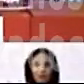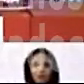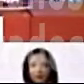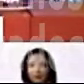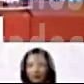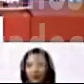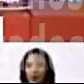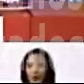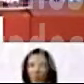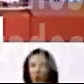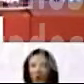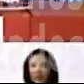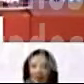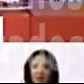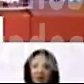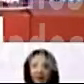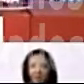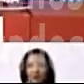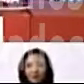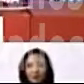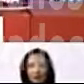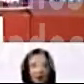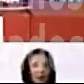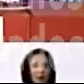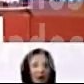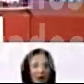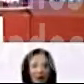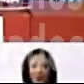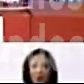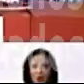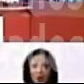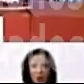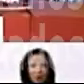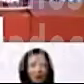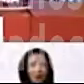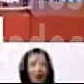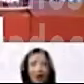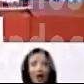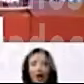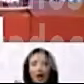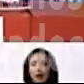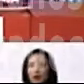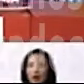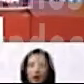enmascarar la verdad. Y comenzaron a surgir frases como incidente,